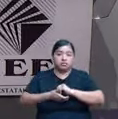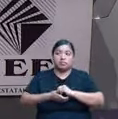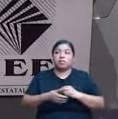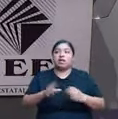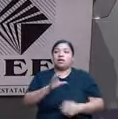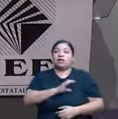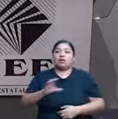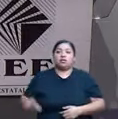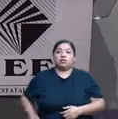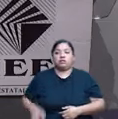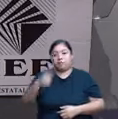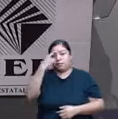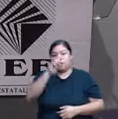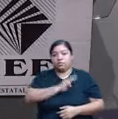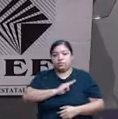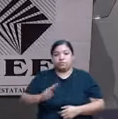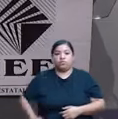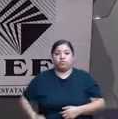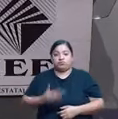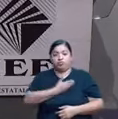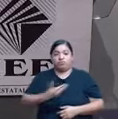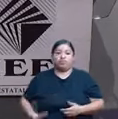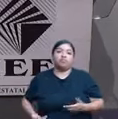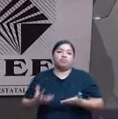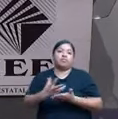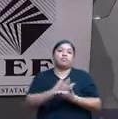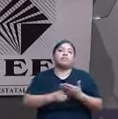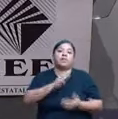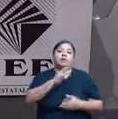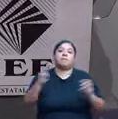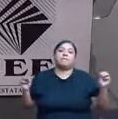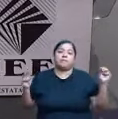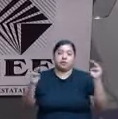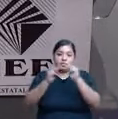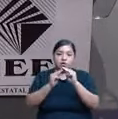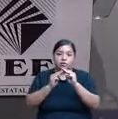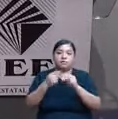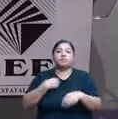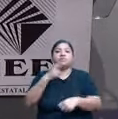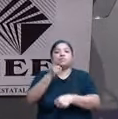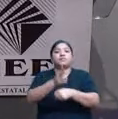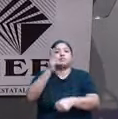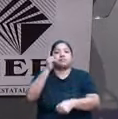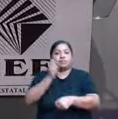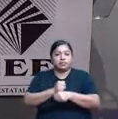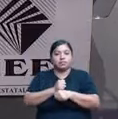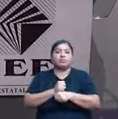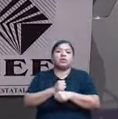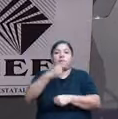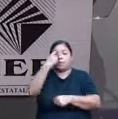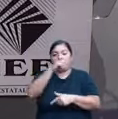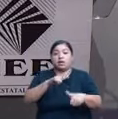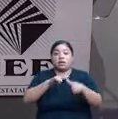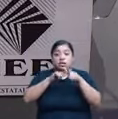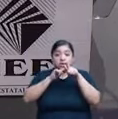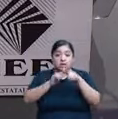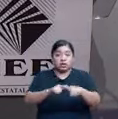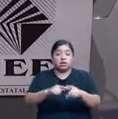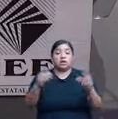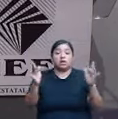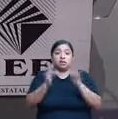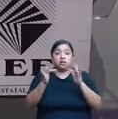las candidaturas que esperan ocupar el Ayuntamiento de Mixquiahuala de Juárez. Les hacemos la invitación a continuar sintonizando a